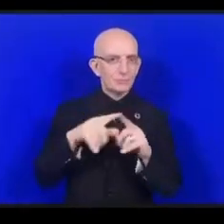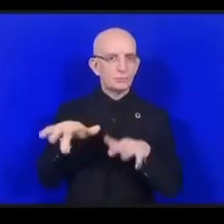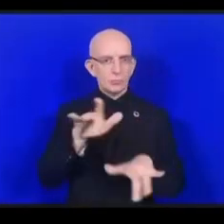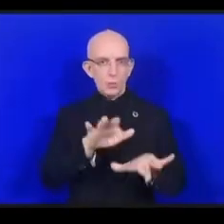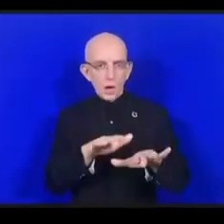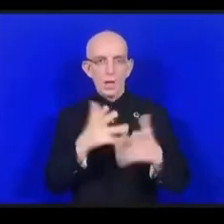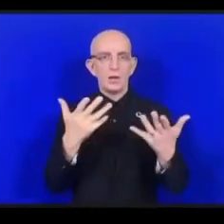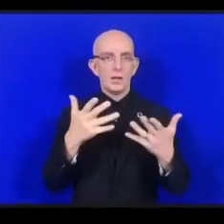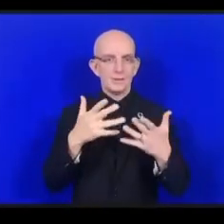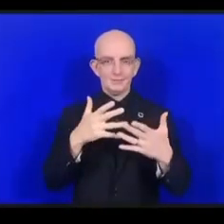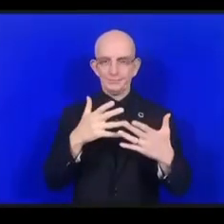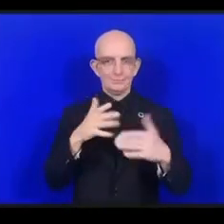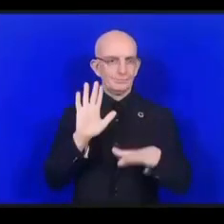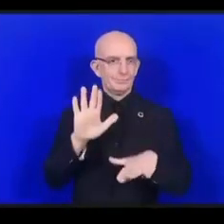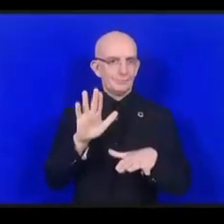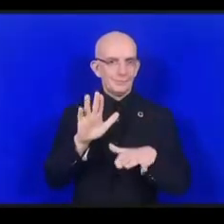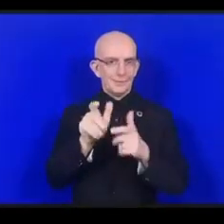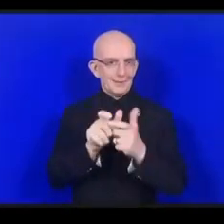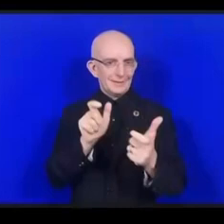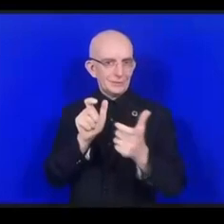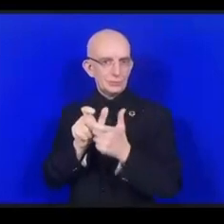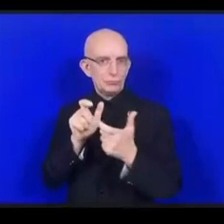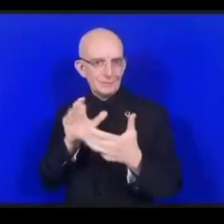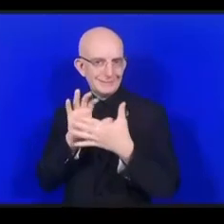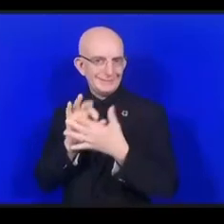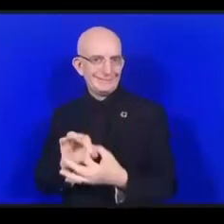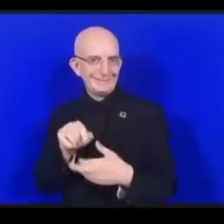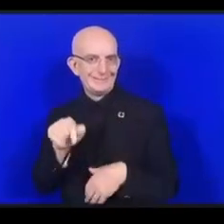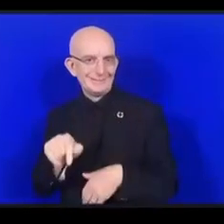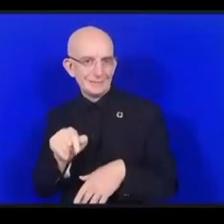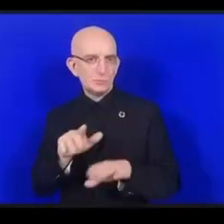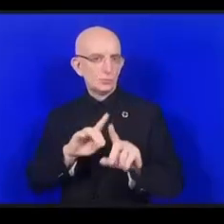utilizar el vehículo